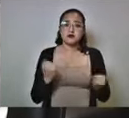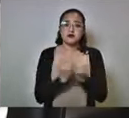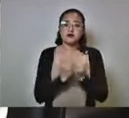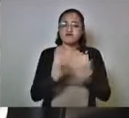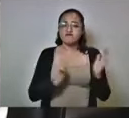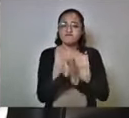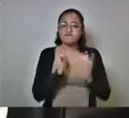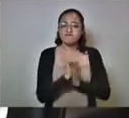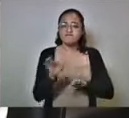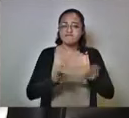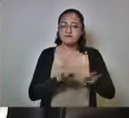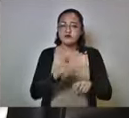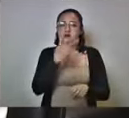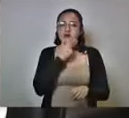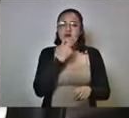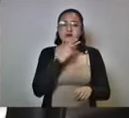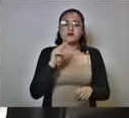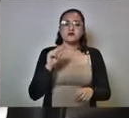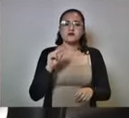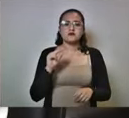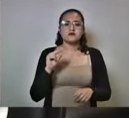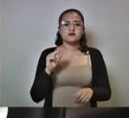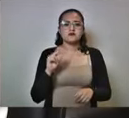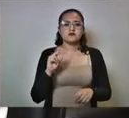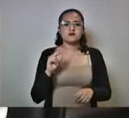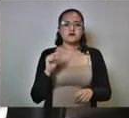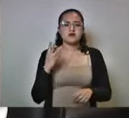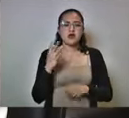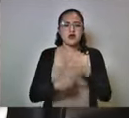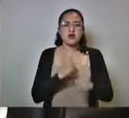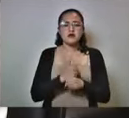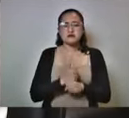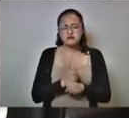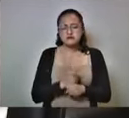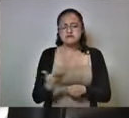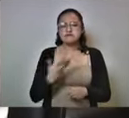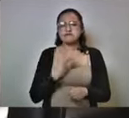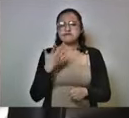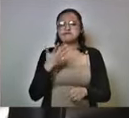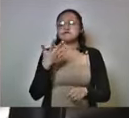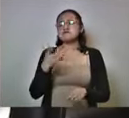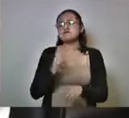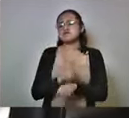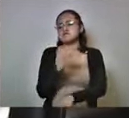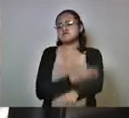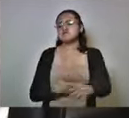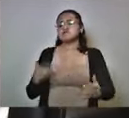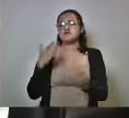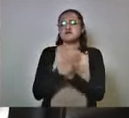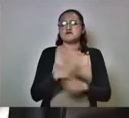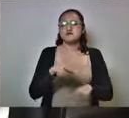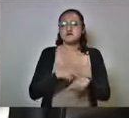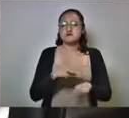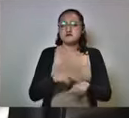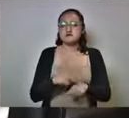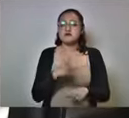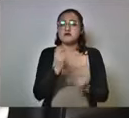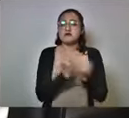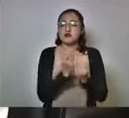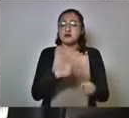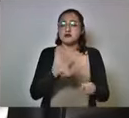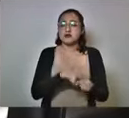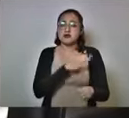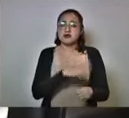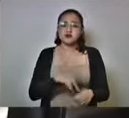albañil masculino de 78 años, que tarda 5 días en llegar al Hospital de Cholula. También ahí en el Hospital General de